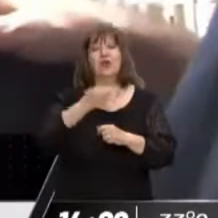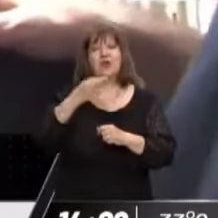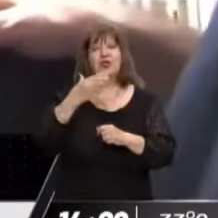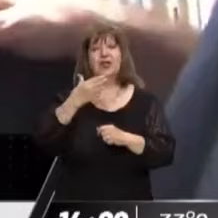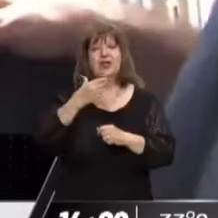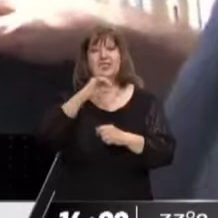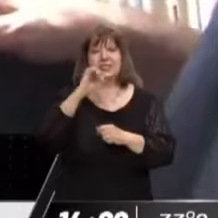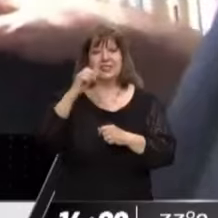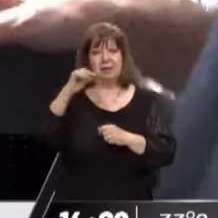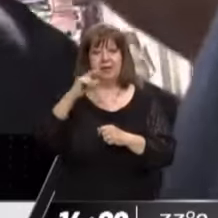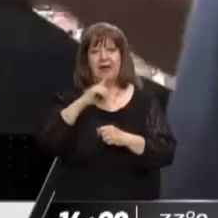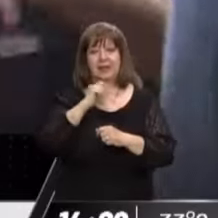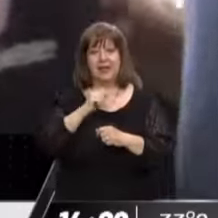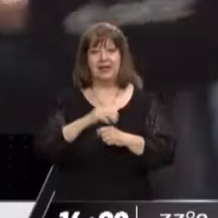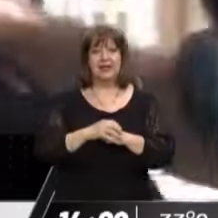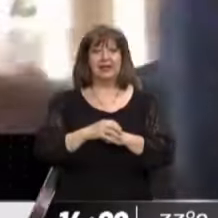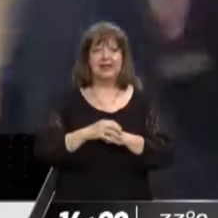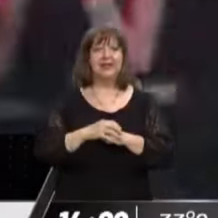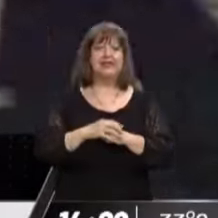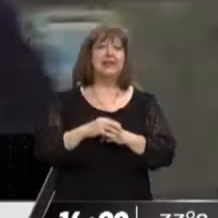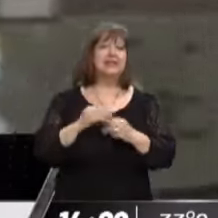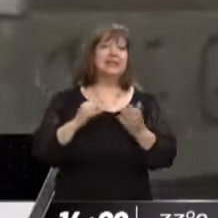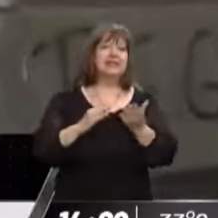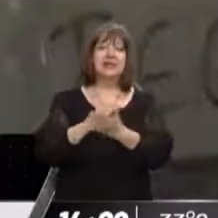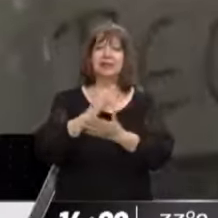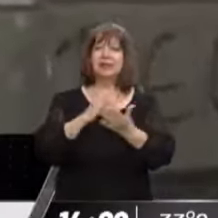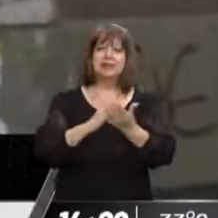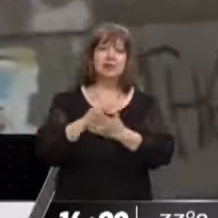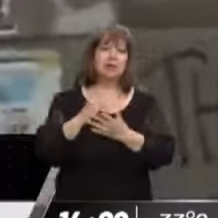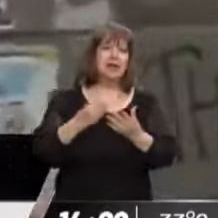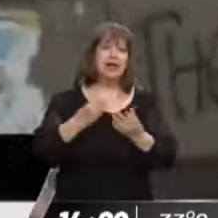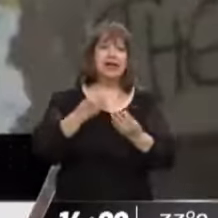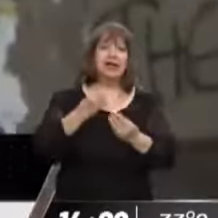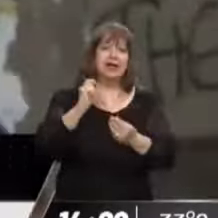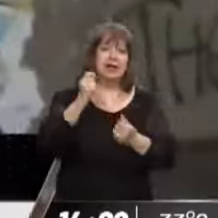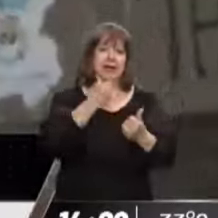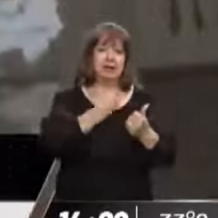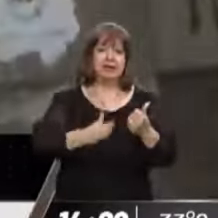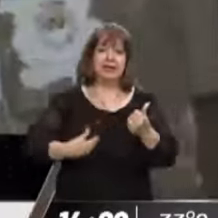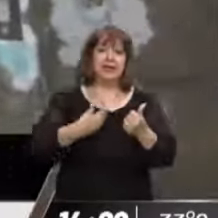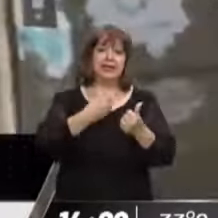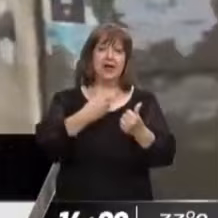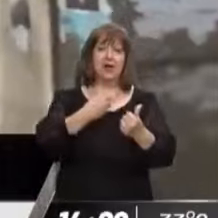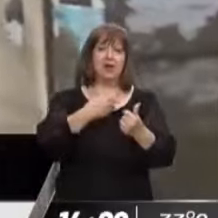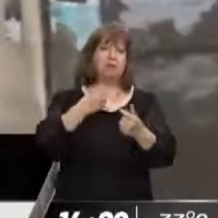suba hasta el mando, hay que seguir laburando. Genial. Con eso cerramos, chicos. Desde